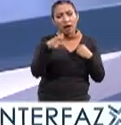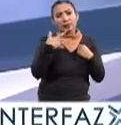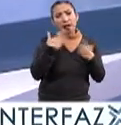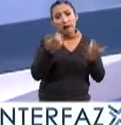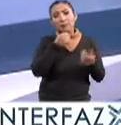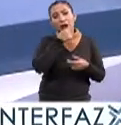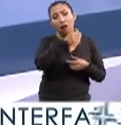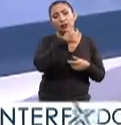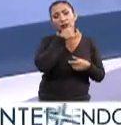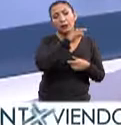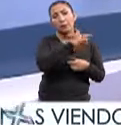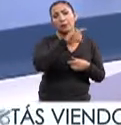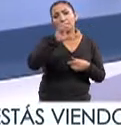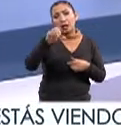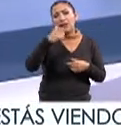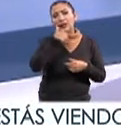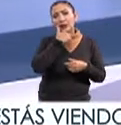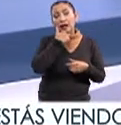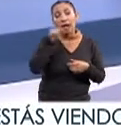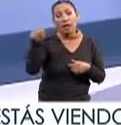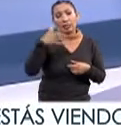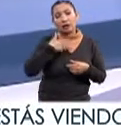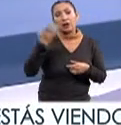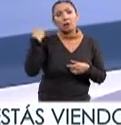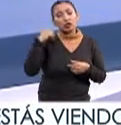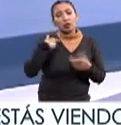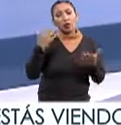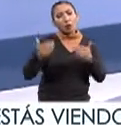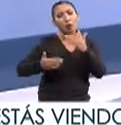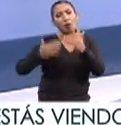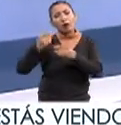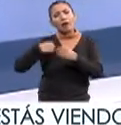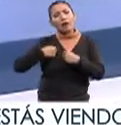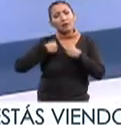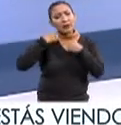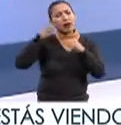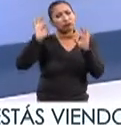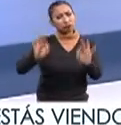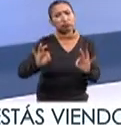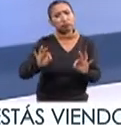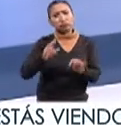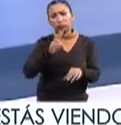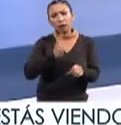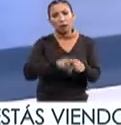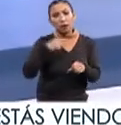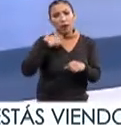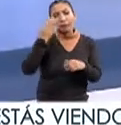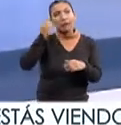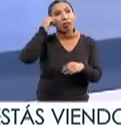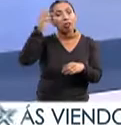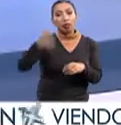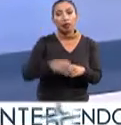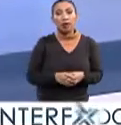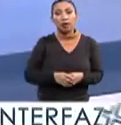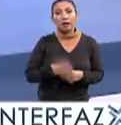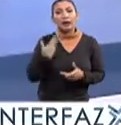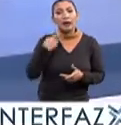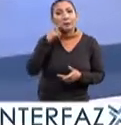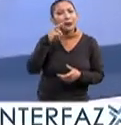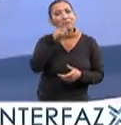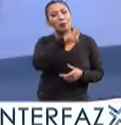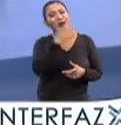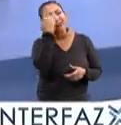fue periodista en la BBC de Londres. Él tenía mucho el ritmo de la vida real, algo que se nos olvida luego y nos ponemos a